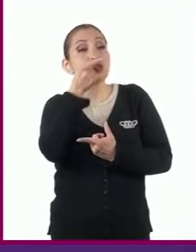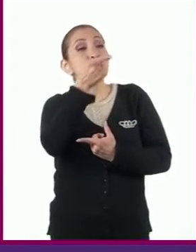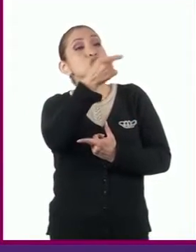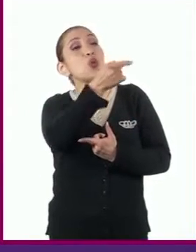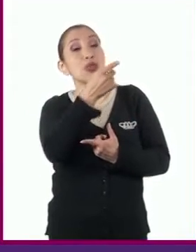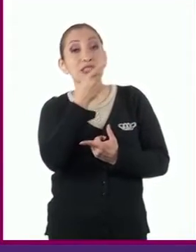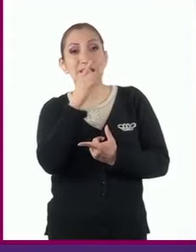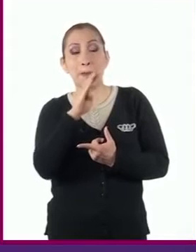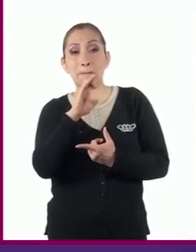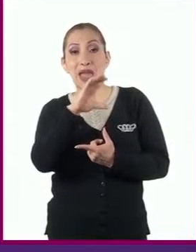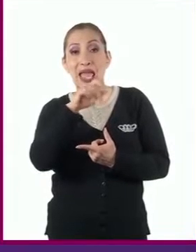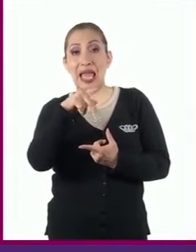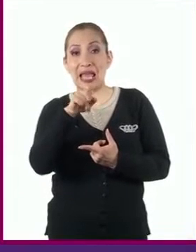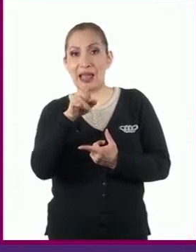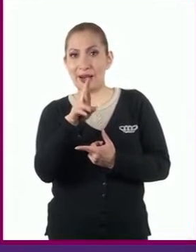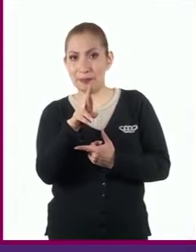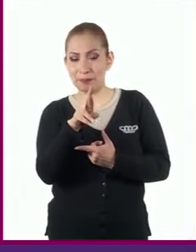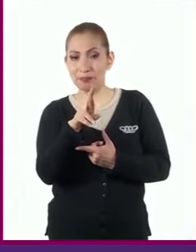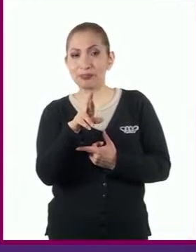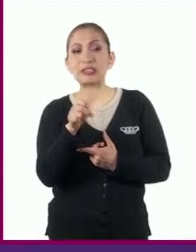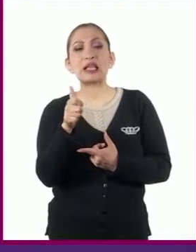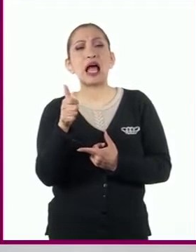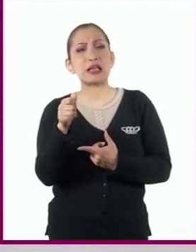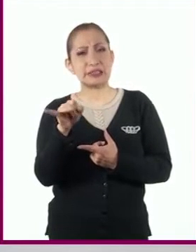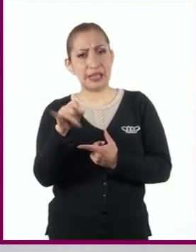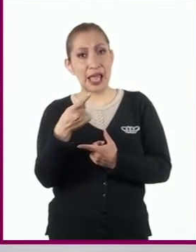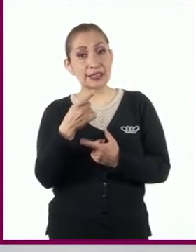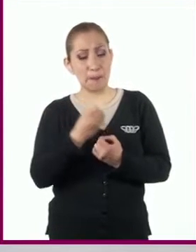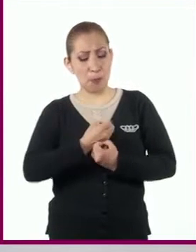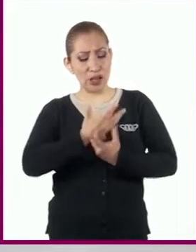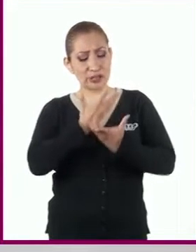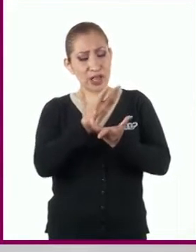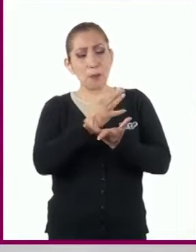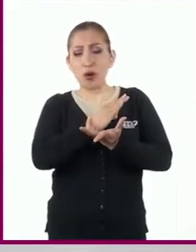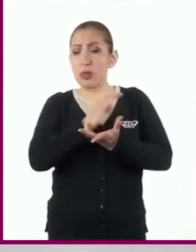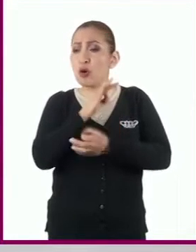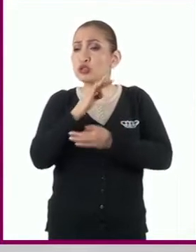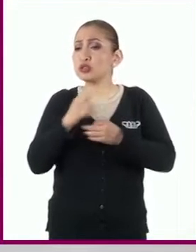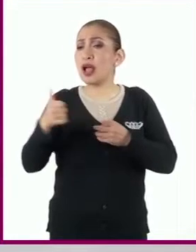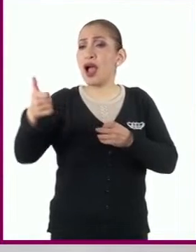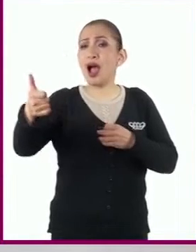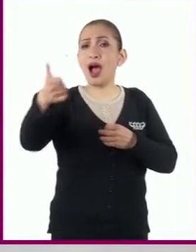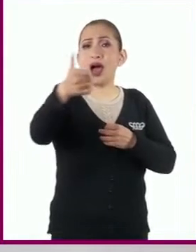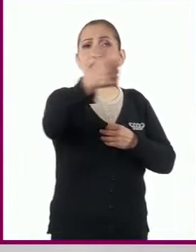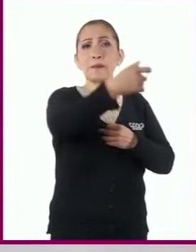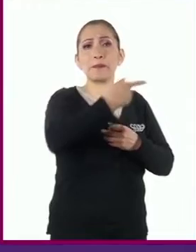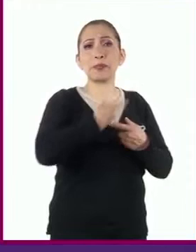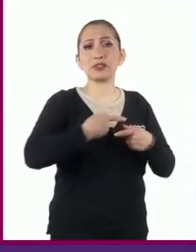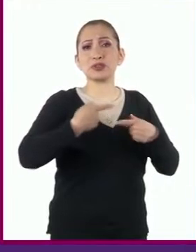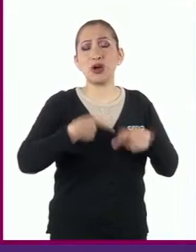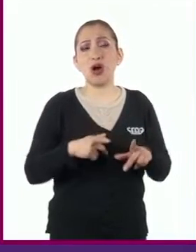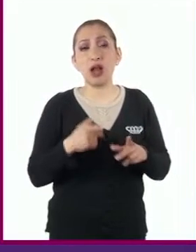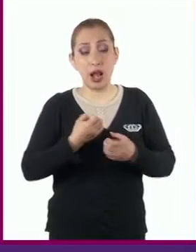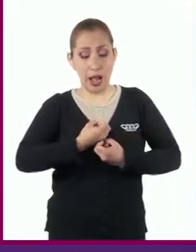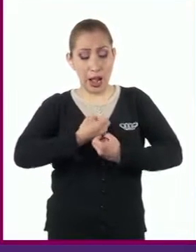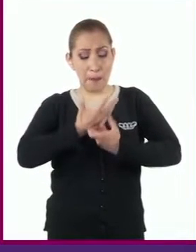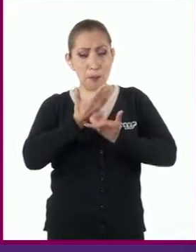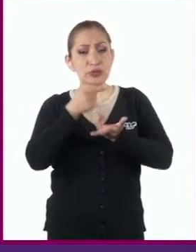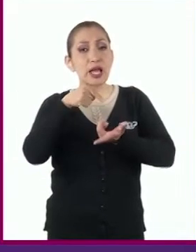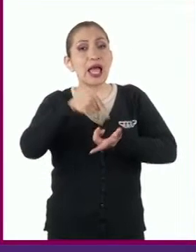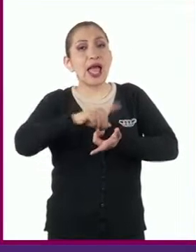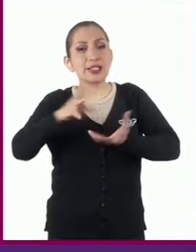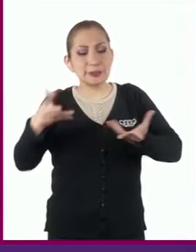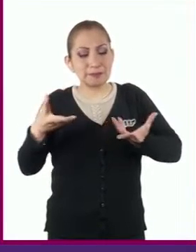nos dice Bécquer. Y así es, poesía podemos ser cada uno de nosotros. La poesía es